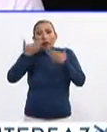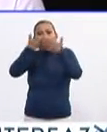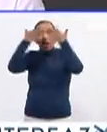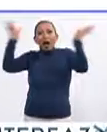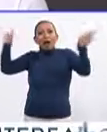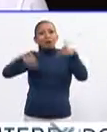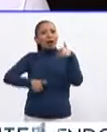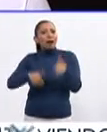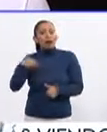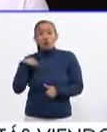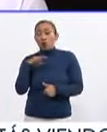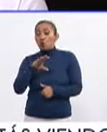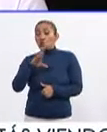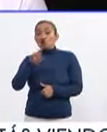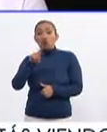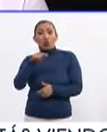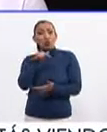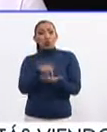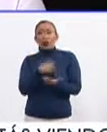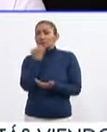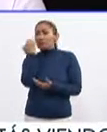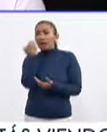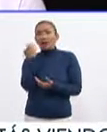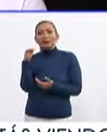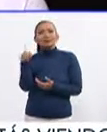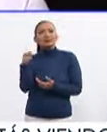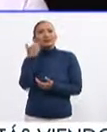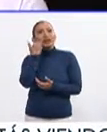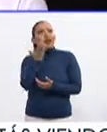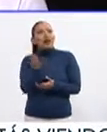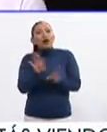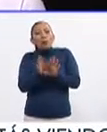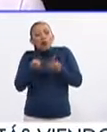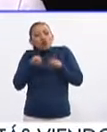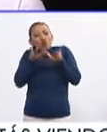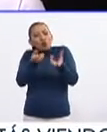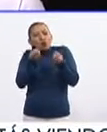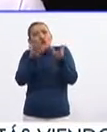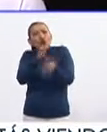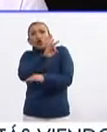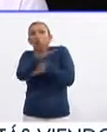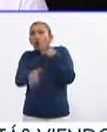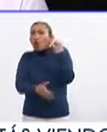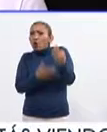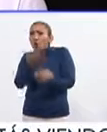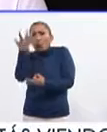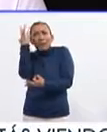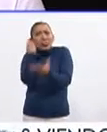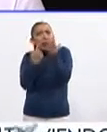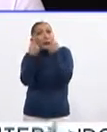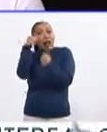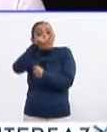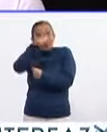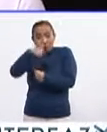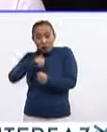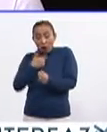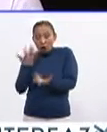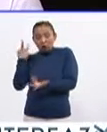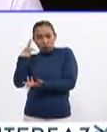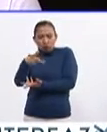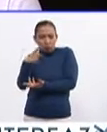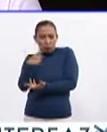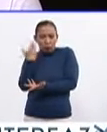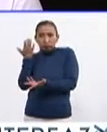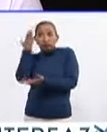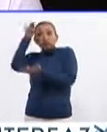descubrí el teatro. El CUT además es una escuela que trata de llenarte de herramientas para que tú después, a lo largo de tu